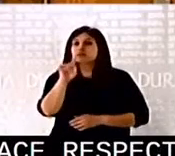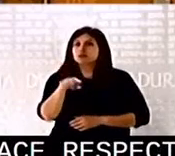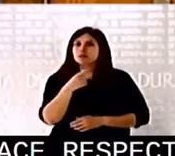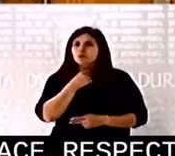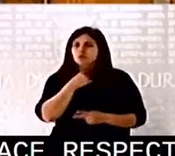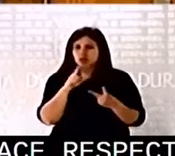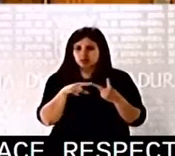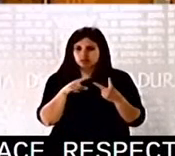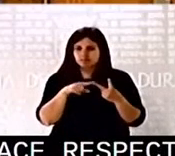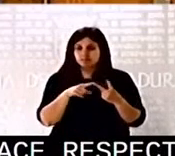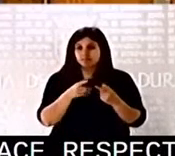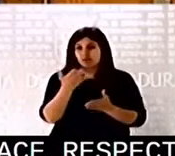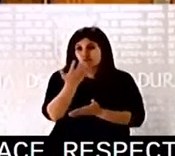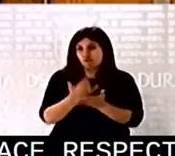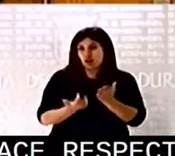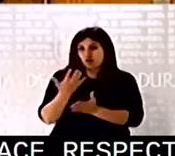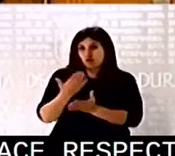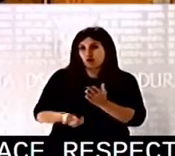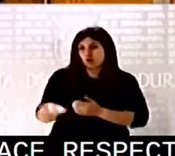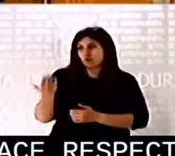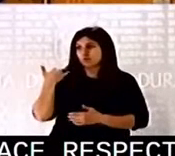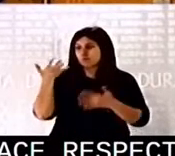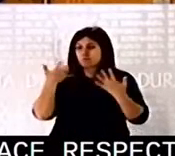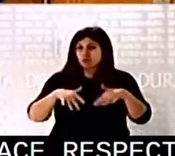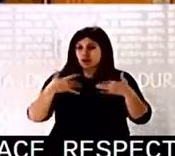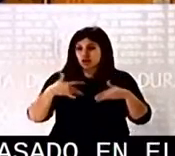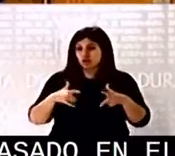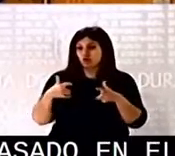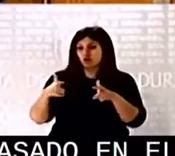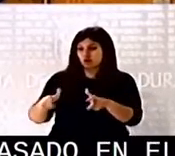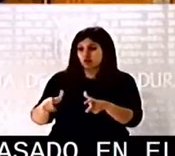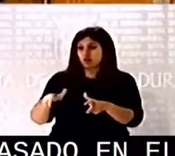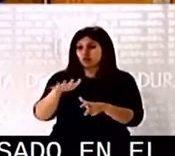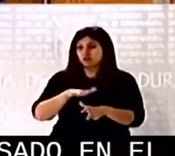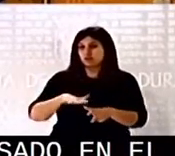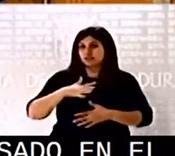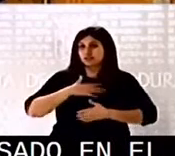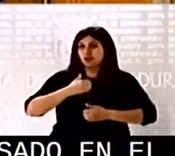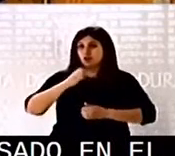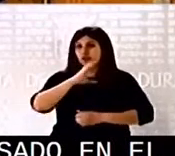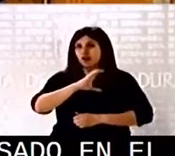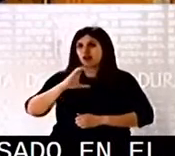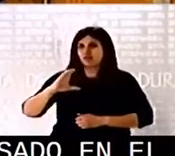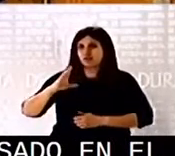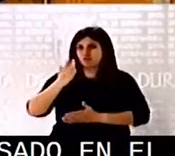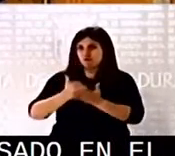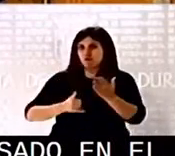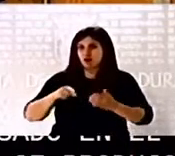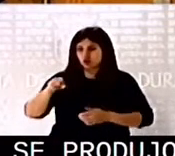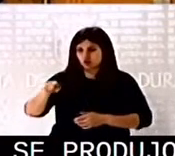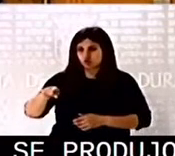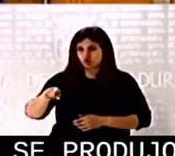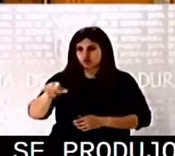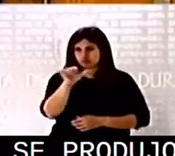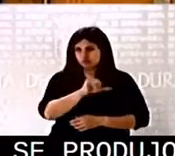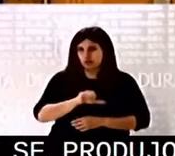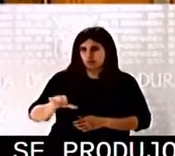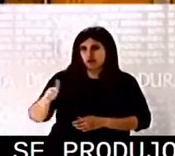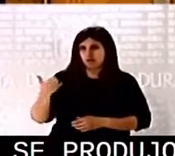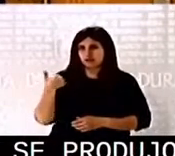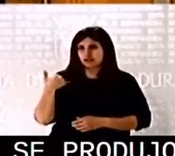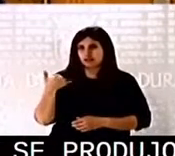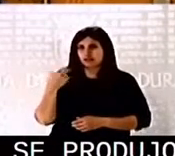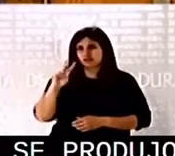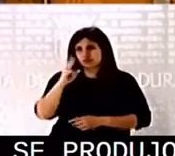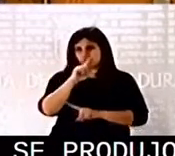fallos que se produjeron el miércoles pasado en el área de salud de Cáceres, los fallos que se produjo la semana pasada, una segunda